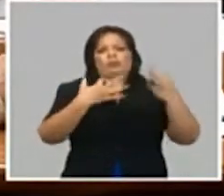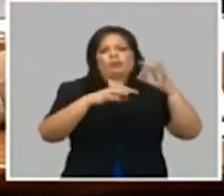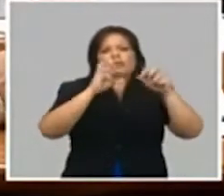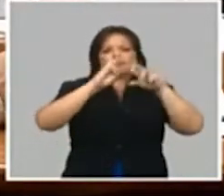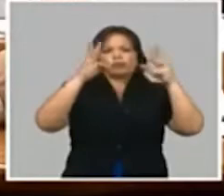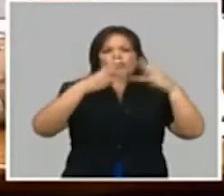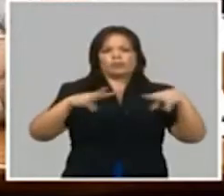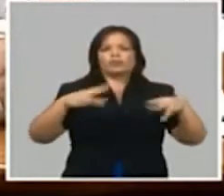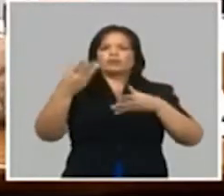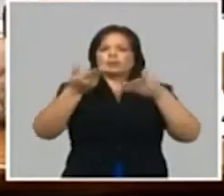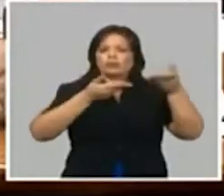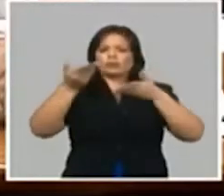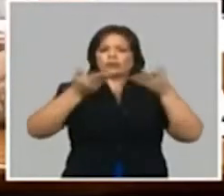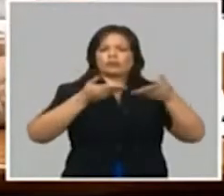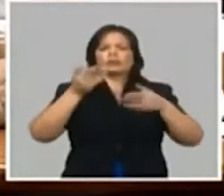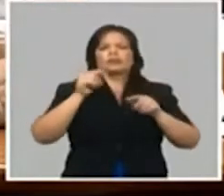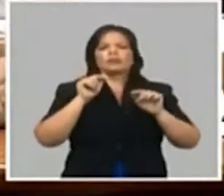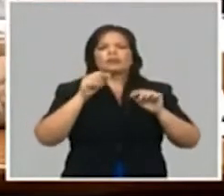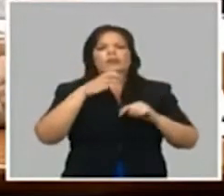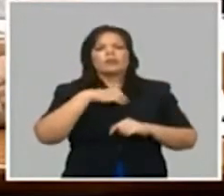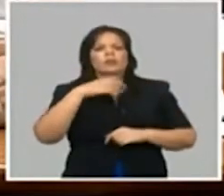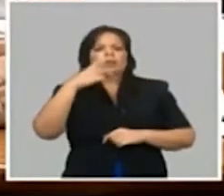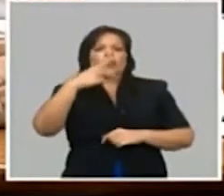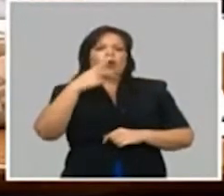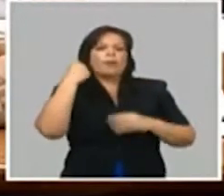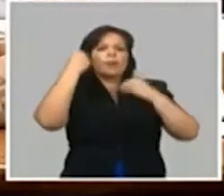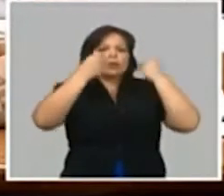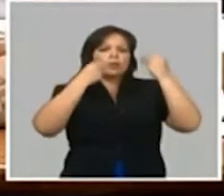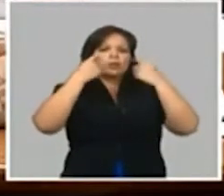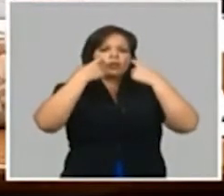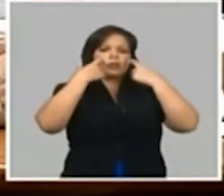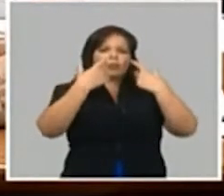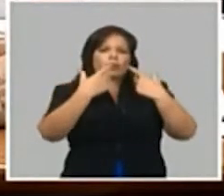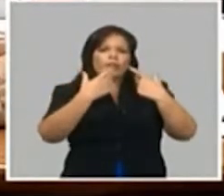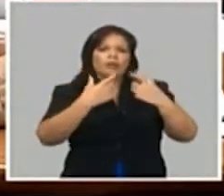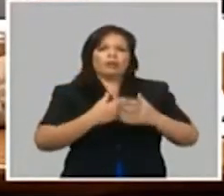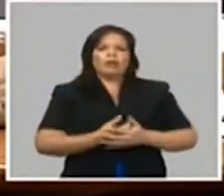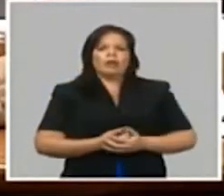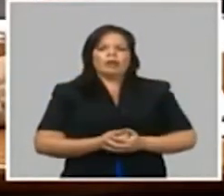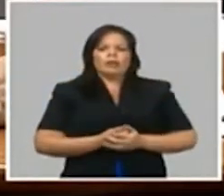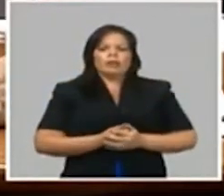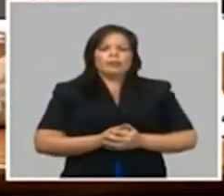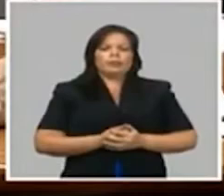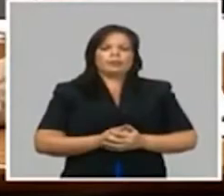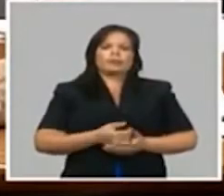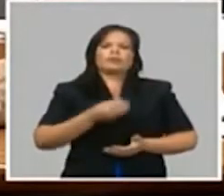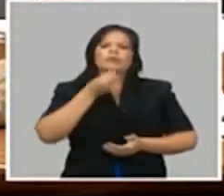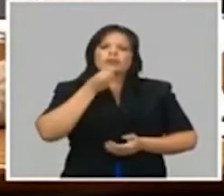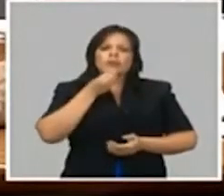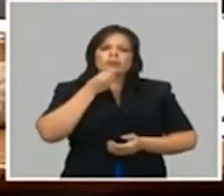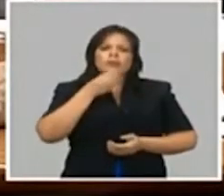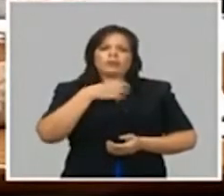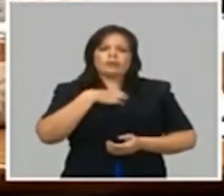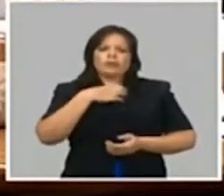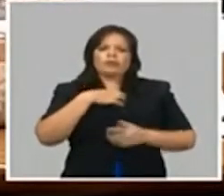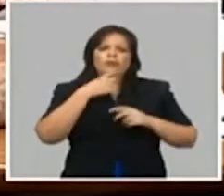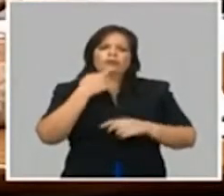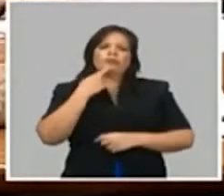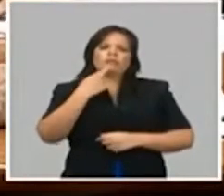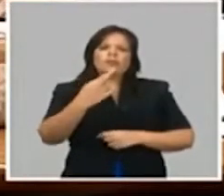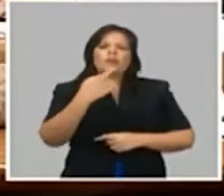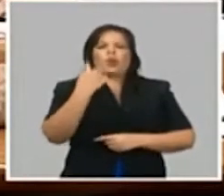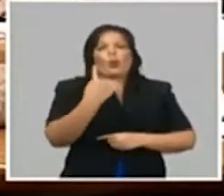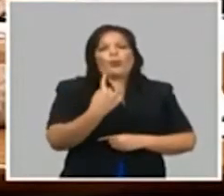interactivo, hay al menos dos preocupaciones importantes que me parece bueno que podamos tener alguna respuesta. Uno es a partir